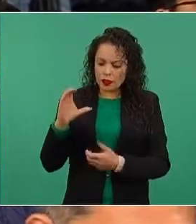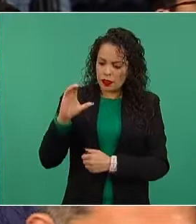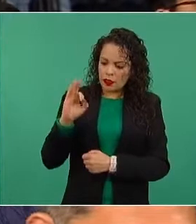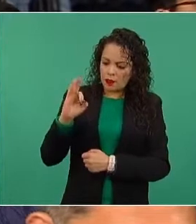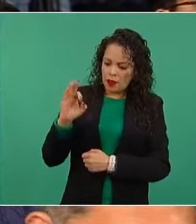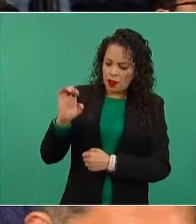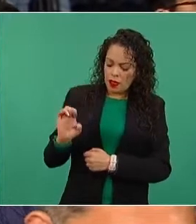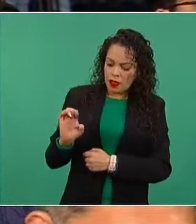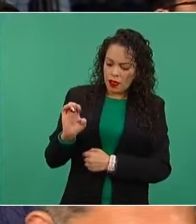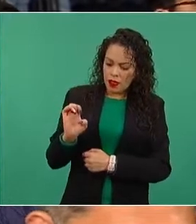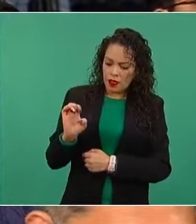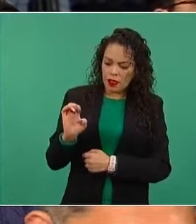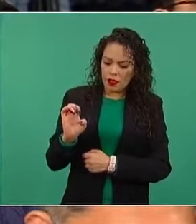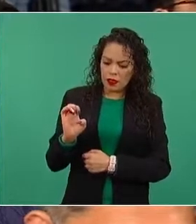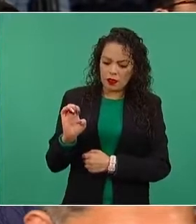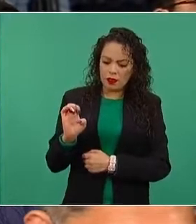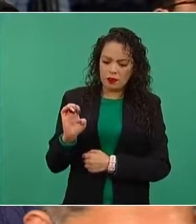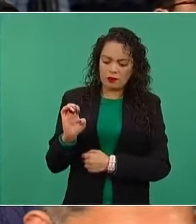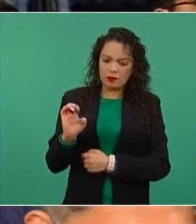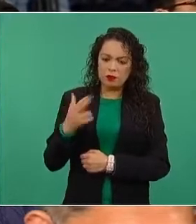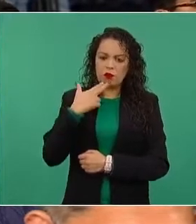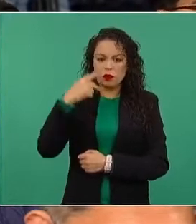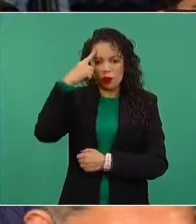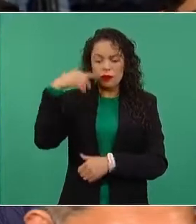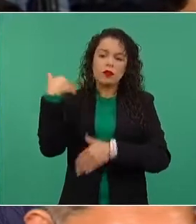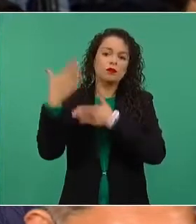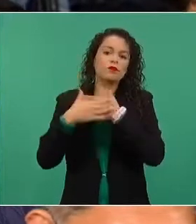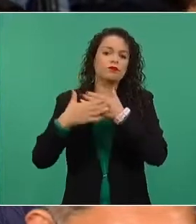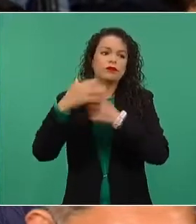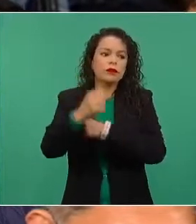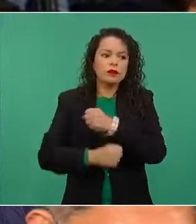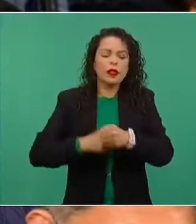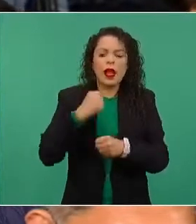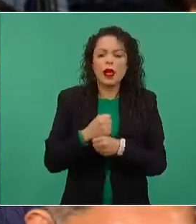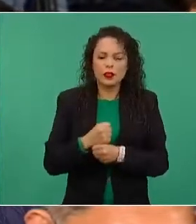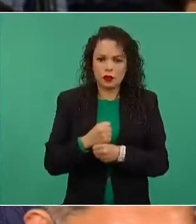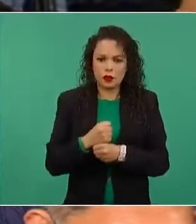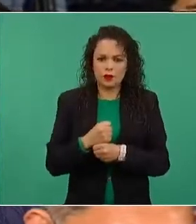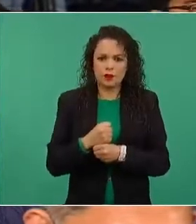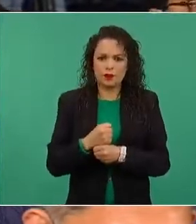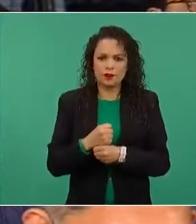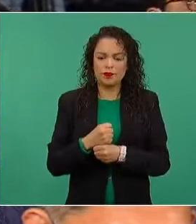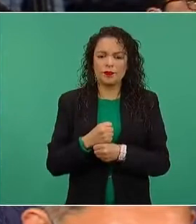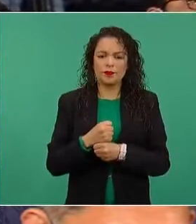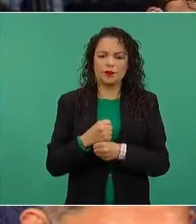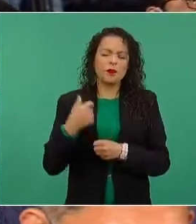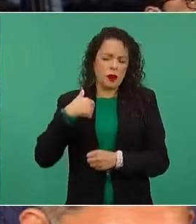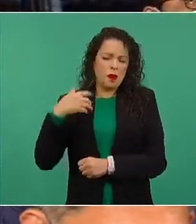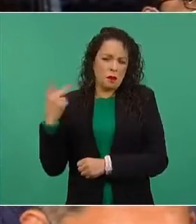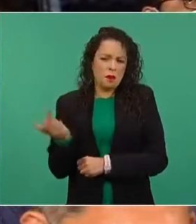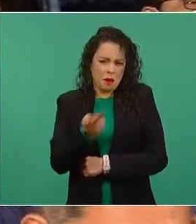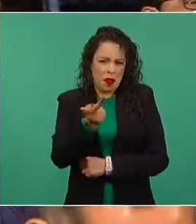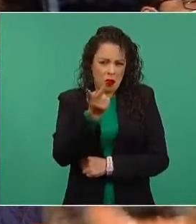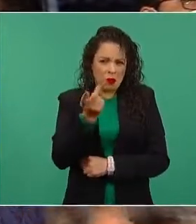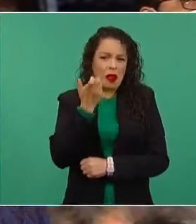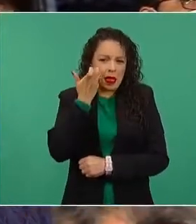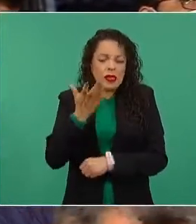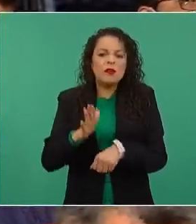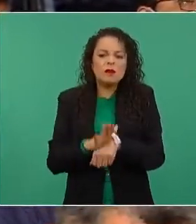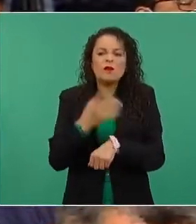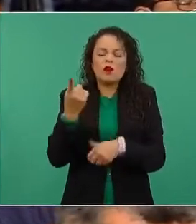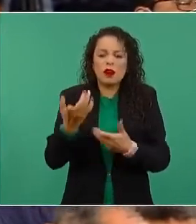Electricidad para el siguiente año? Esto se lo planteo porque